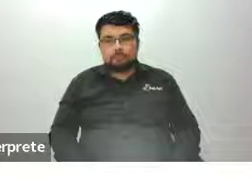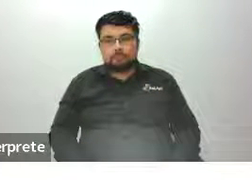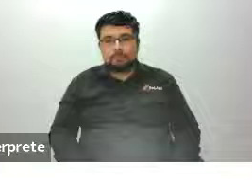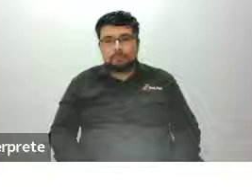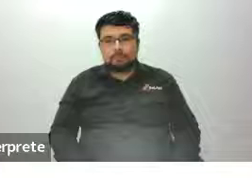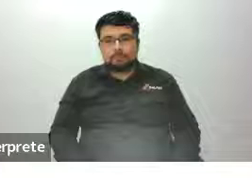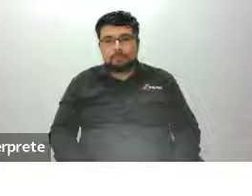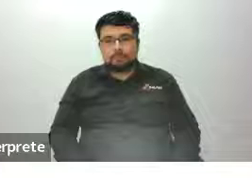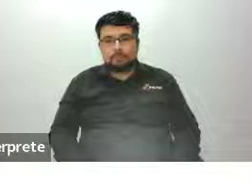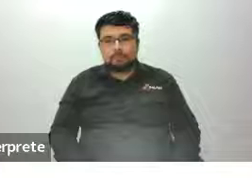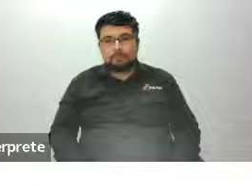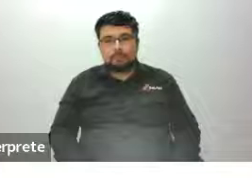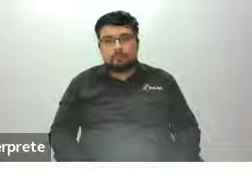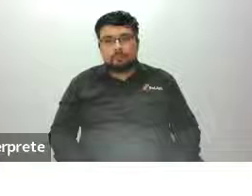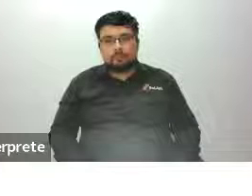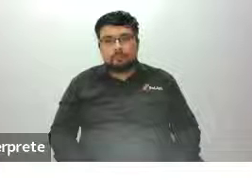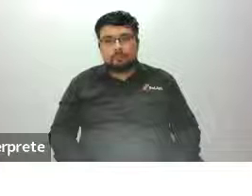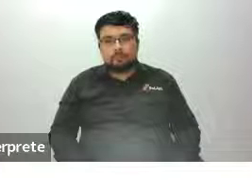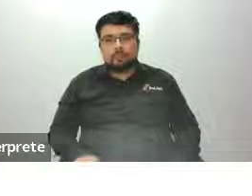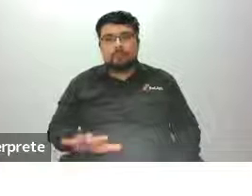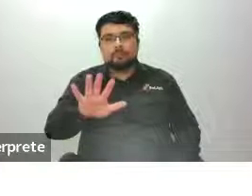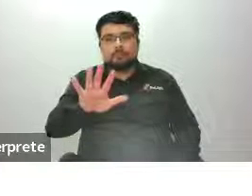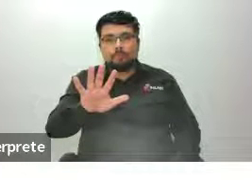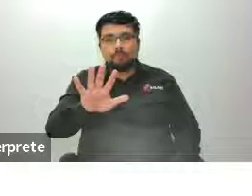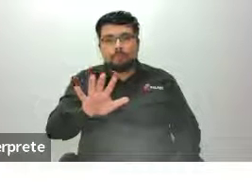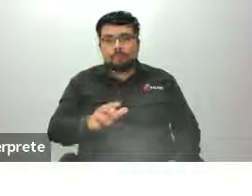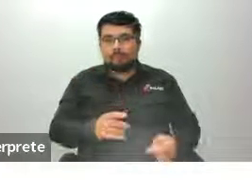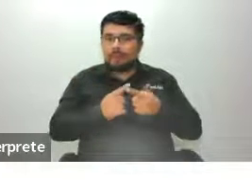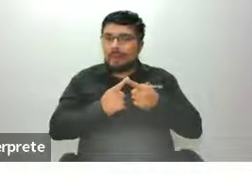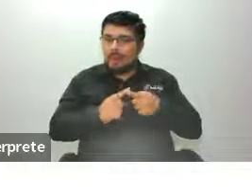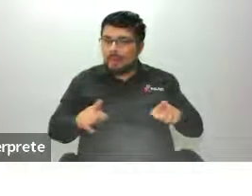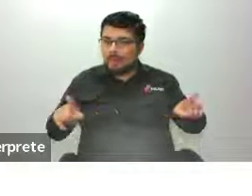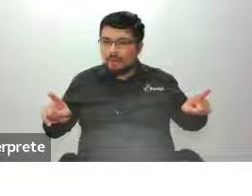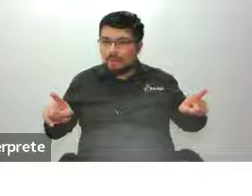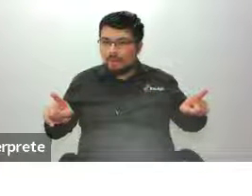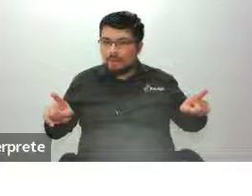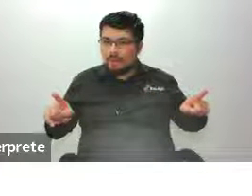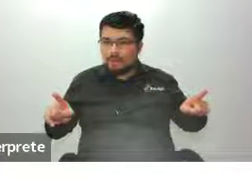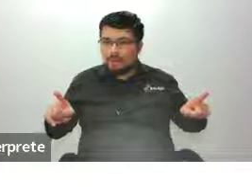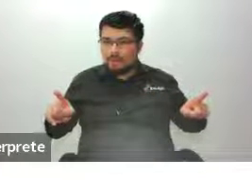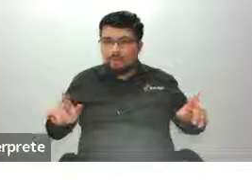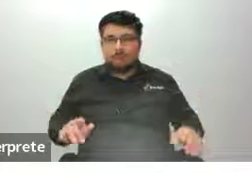Bueno, la diferencia y la más difícil de las situaciones